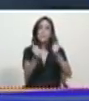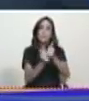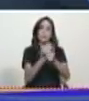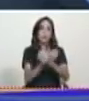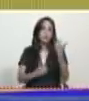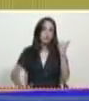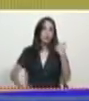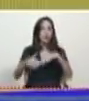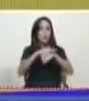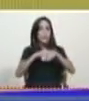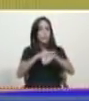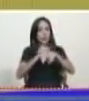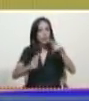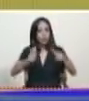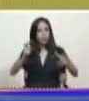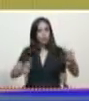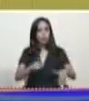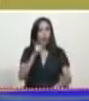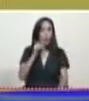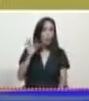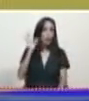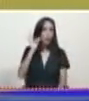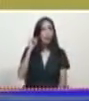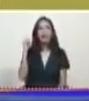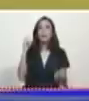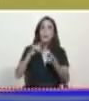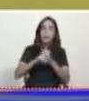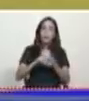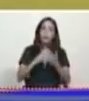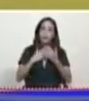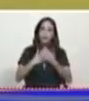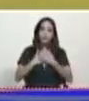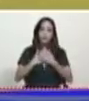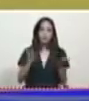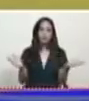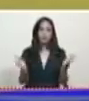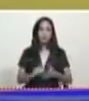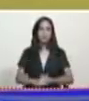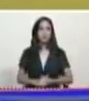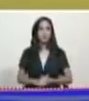ministras, ministros, primera combatiente, extraordinario de verdad,